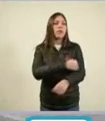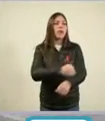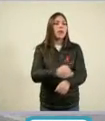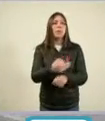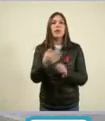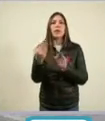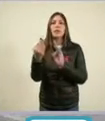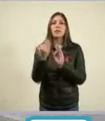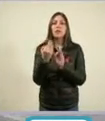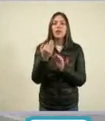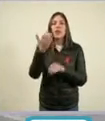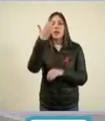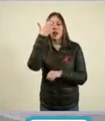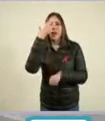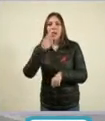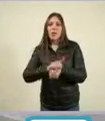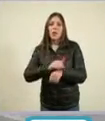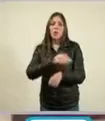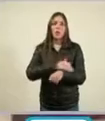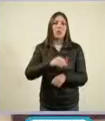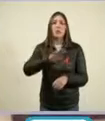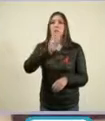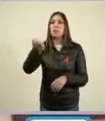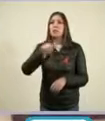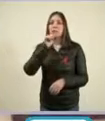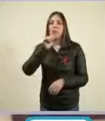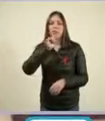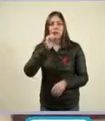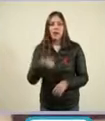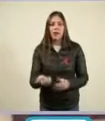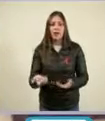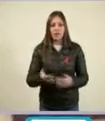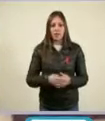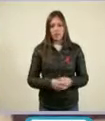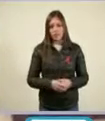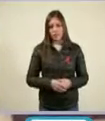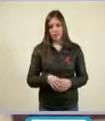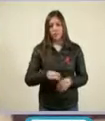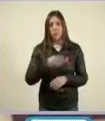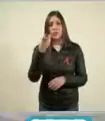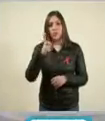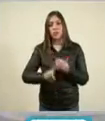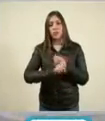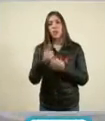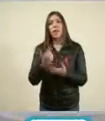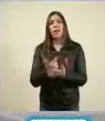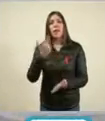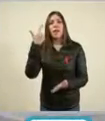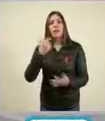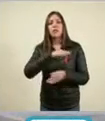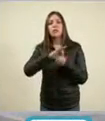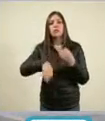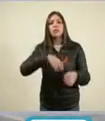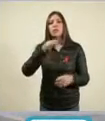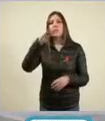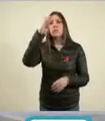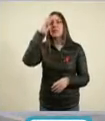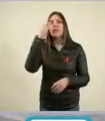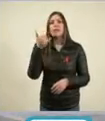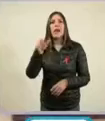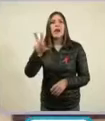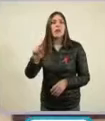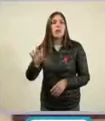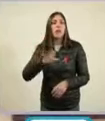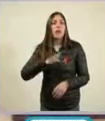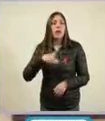ser cercano a causa de la enfermedad. Entonces, es un problema grave porque está totalmente subestimado,